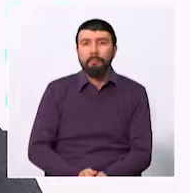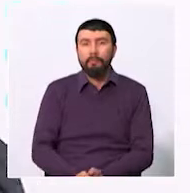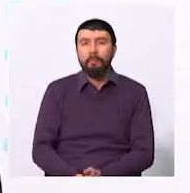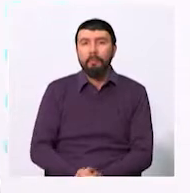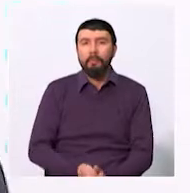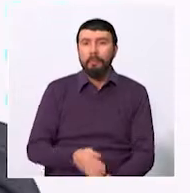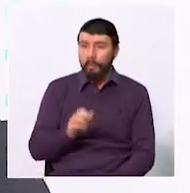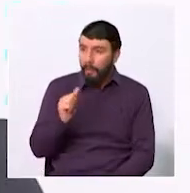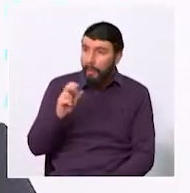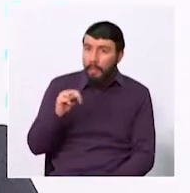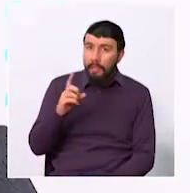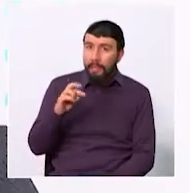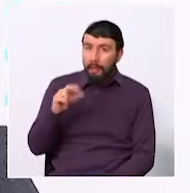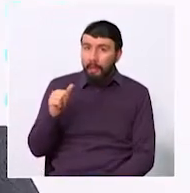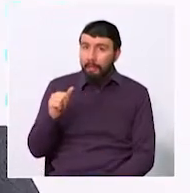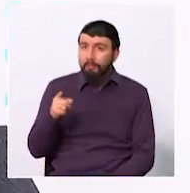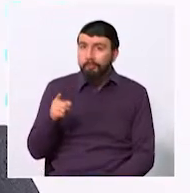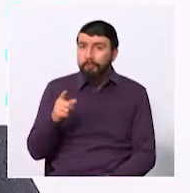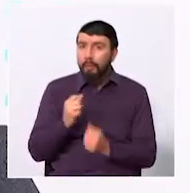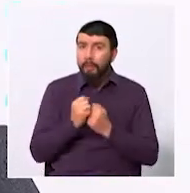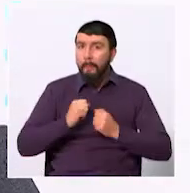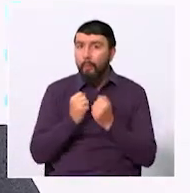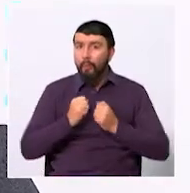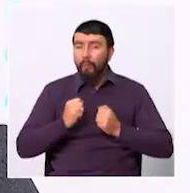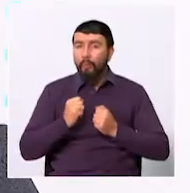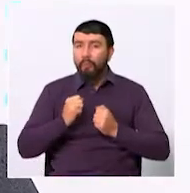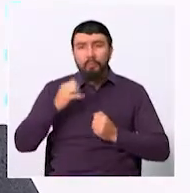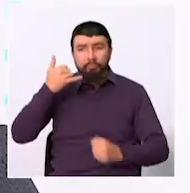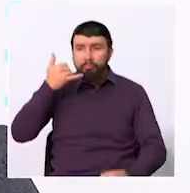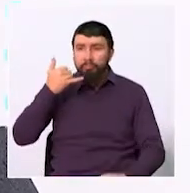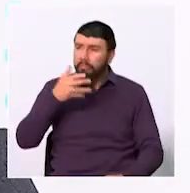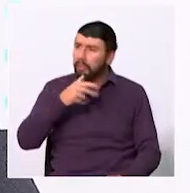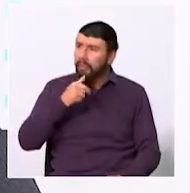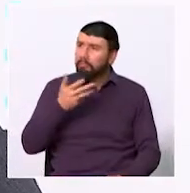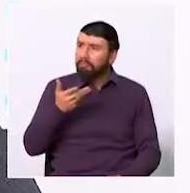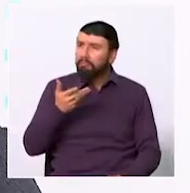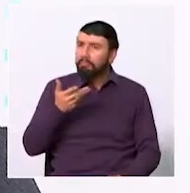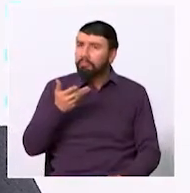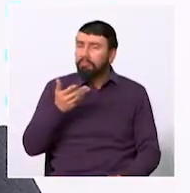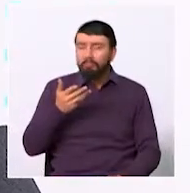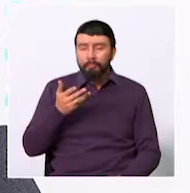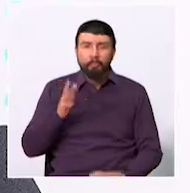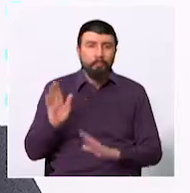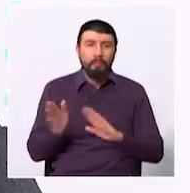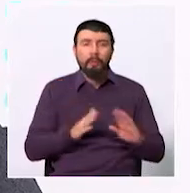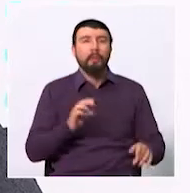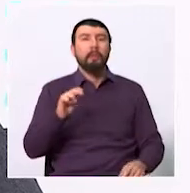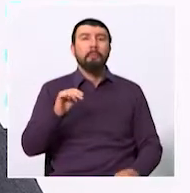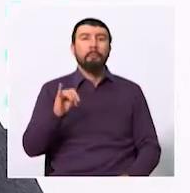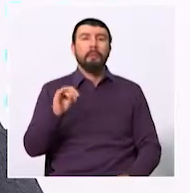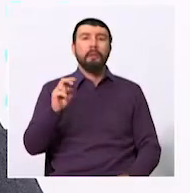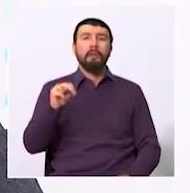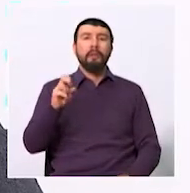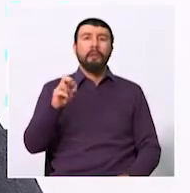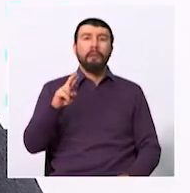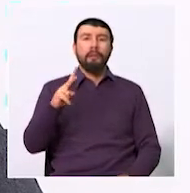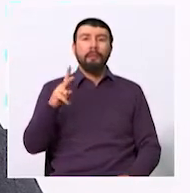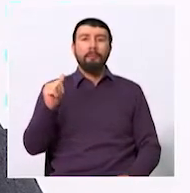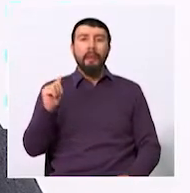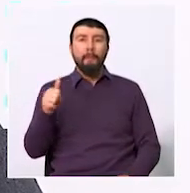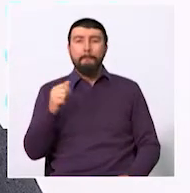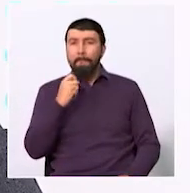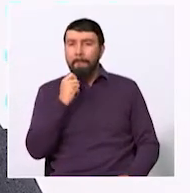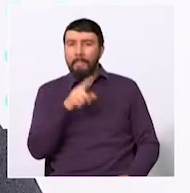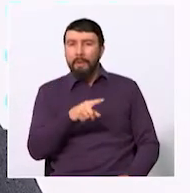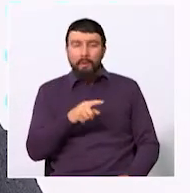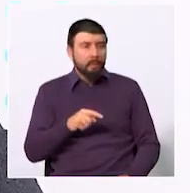andrés en bogotá no estaba llamada bueno minerva de piraquive es un gusto saludarlo todas